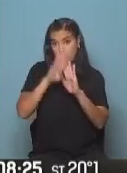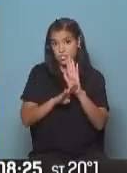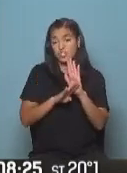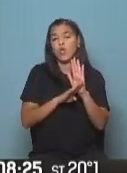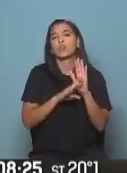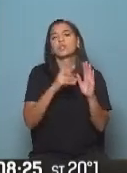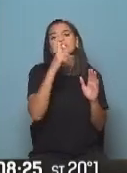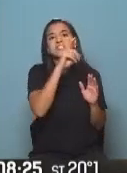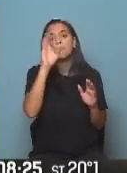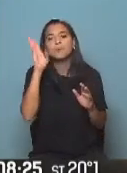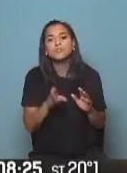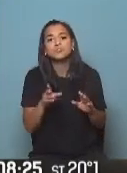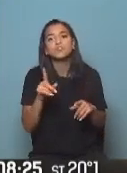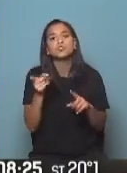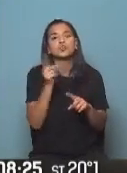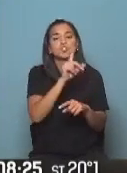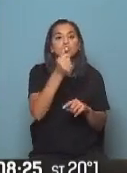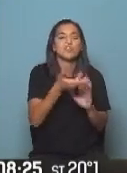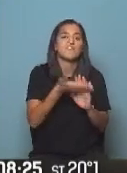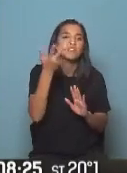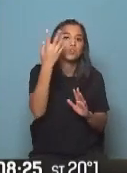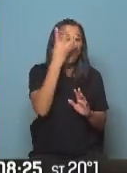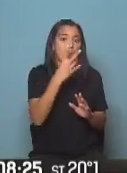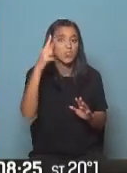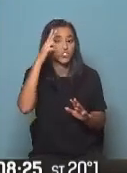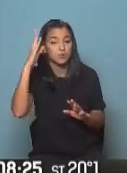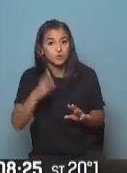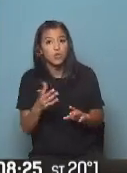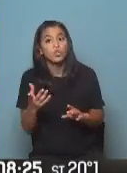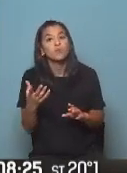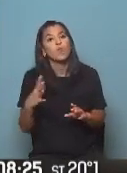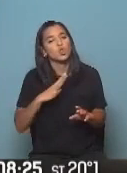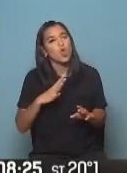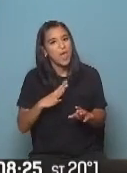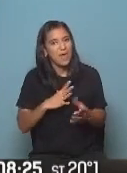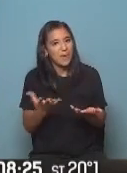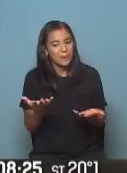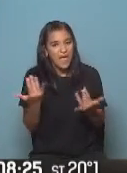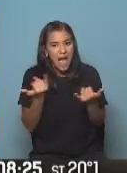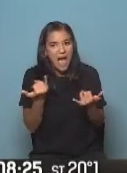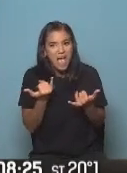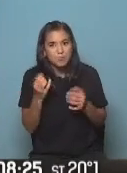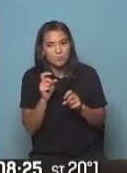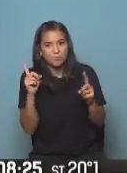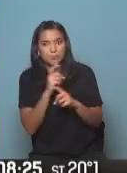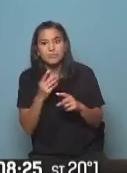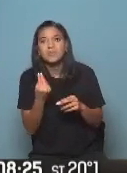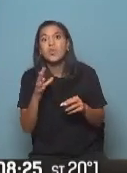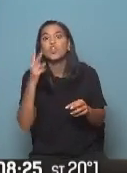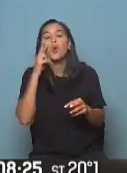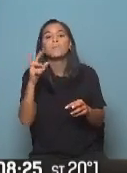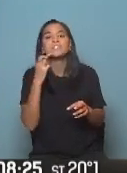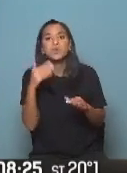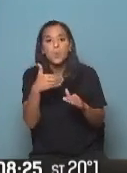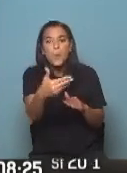100% y tuvimos 48% de inflación. El tema es que todavía quedan rezagos, porque cuando uno empieza a ver, ¿pero qué va a pasar en el 2019?